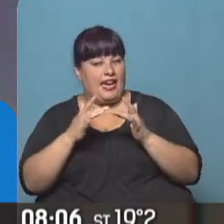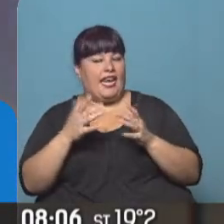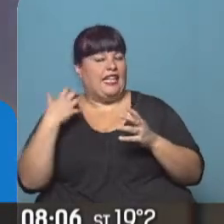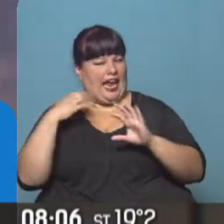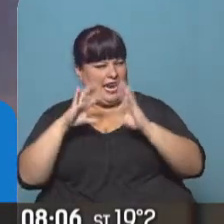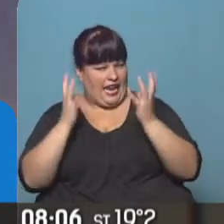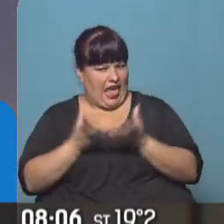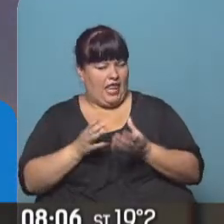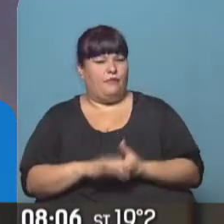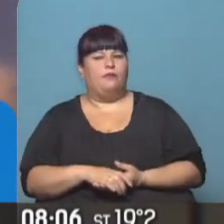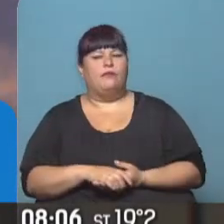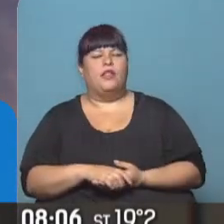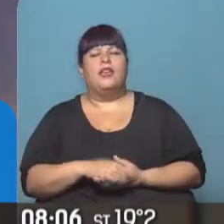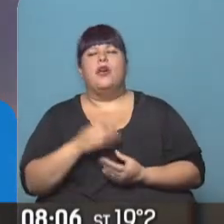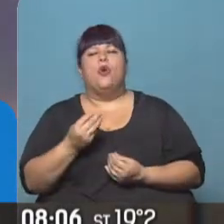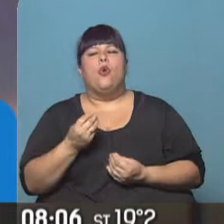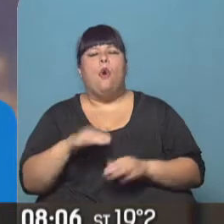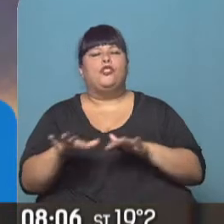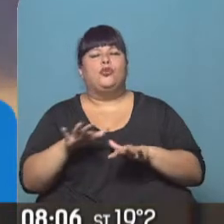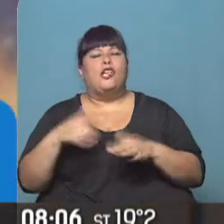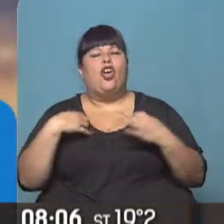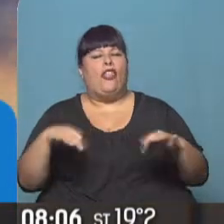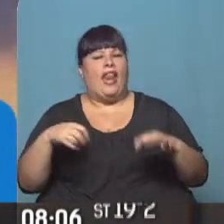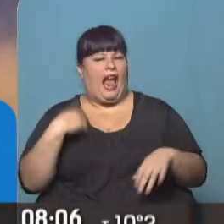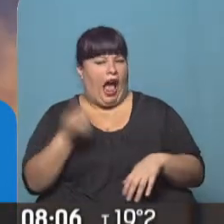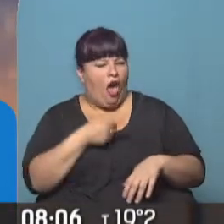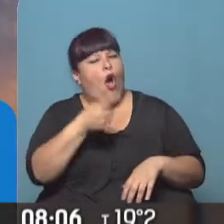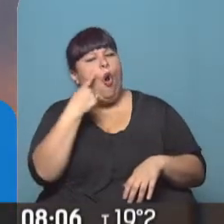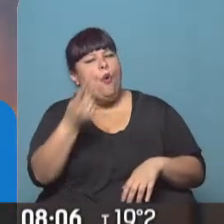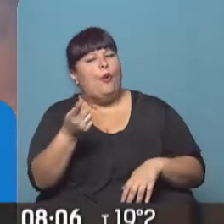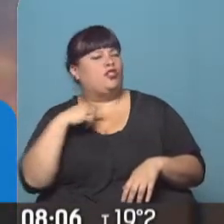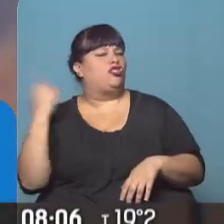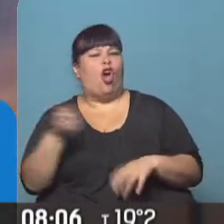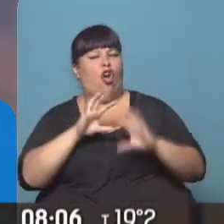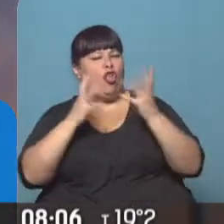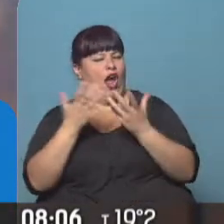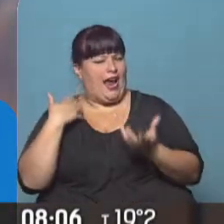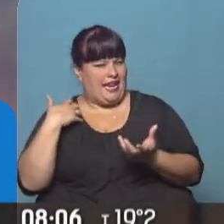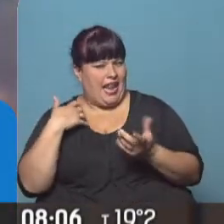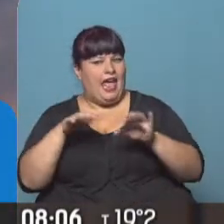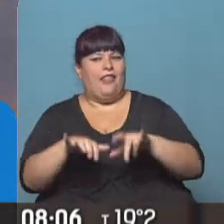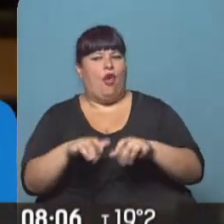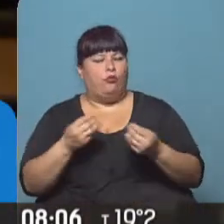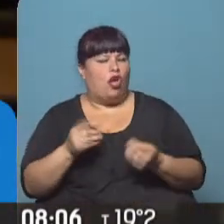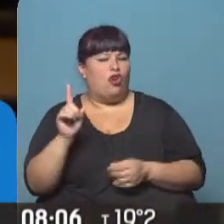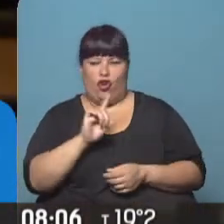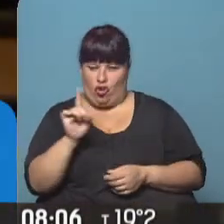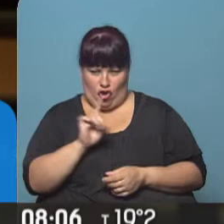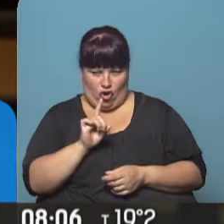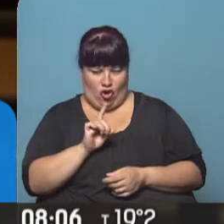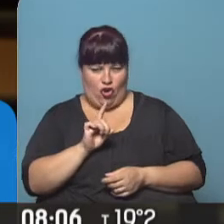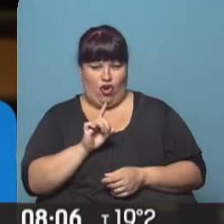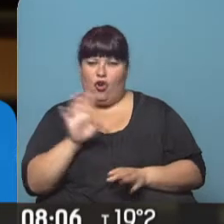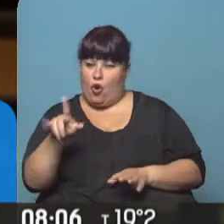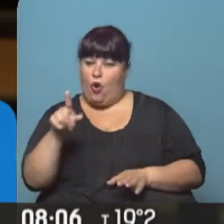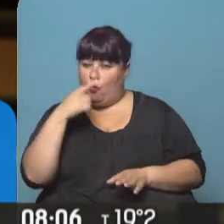general. ¿En qué situaciones somos vulnerables? ¿O vos lo ves en general cuando estamos frente a la pantalla? No, es una